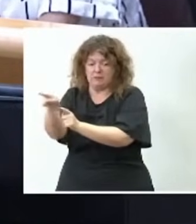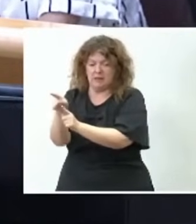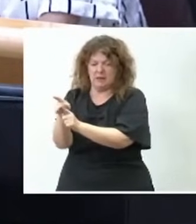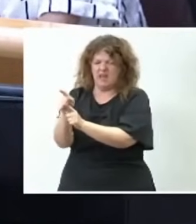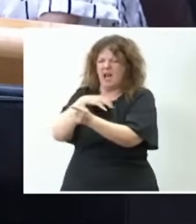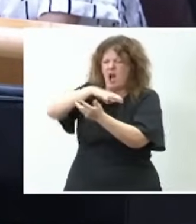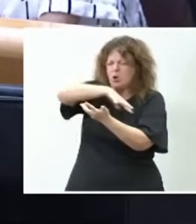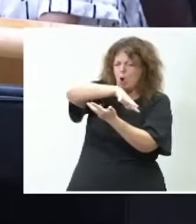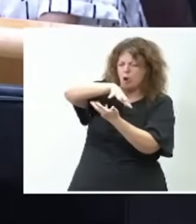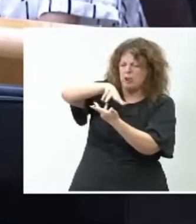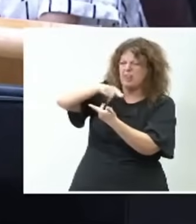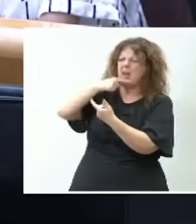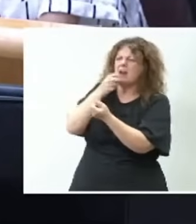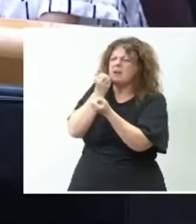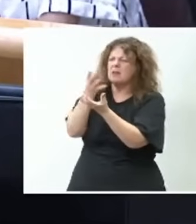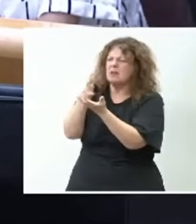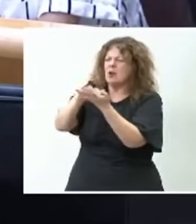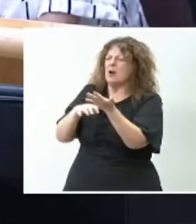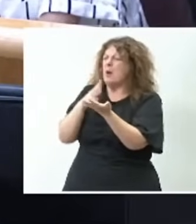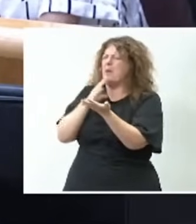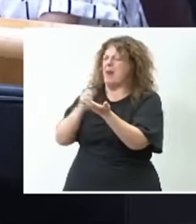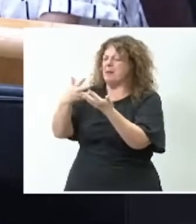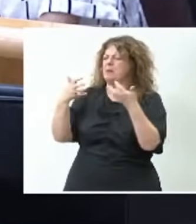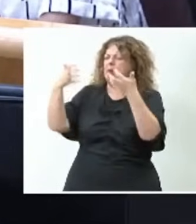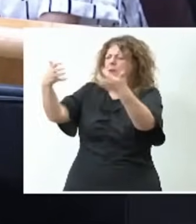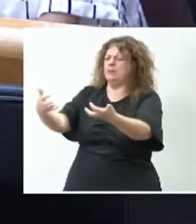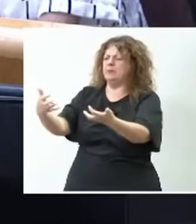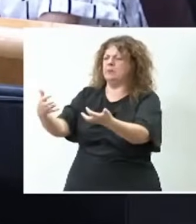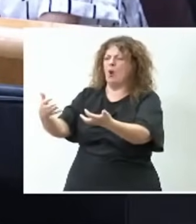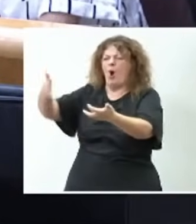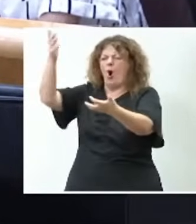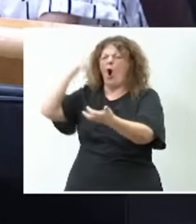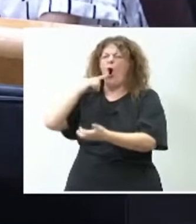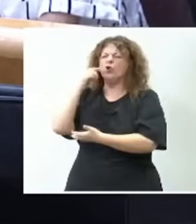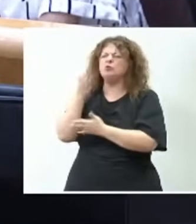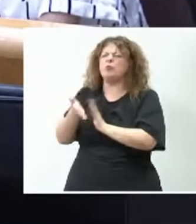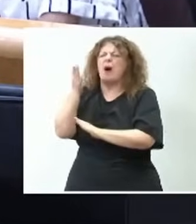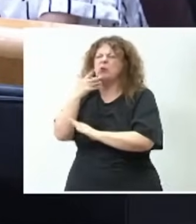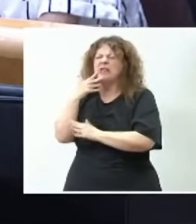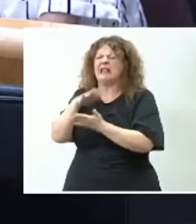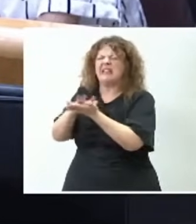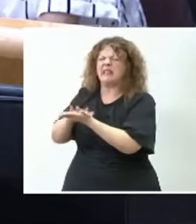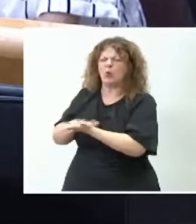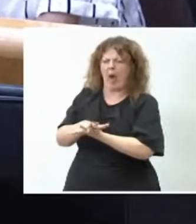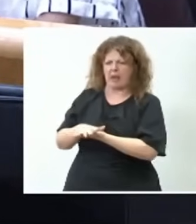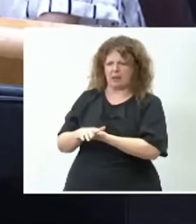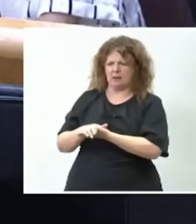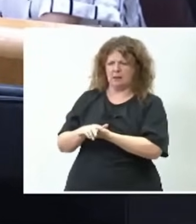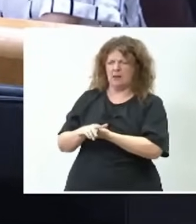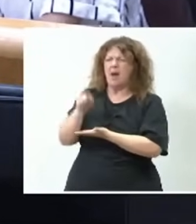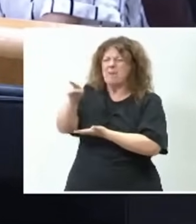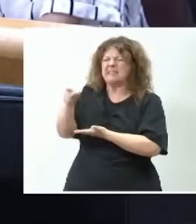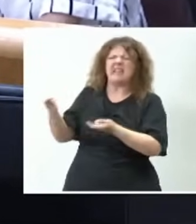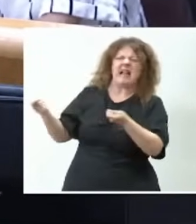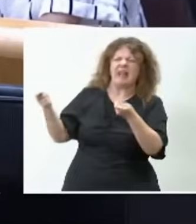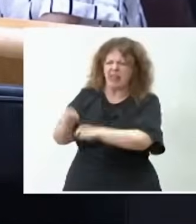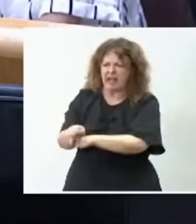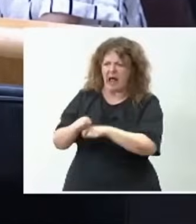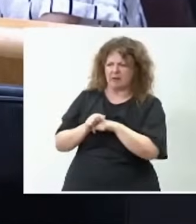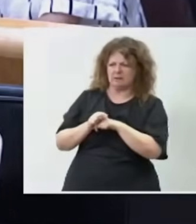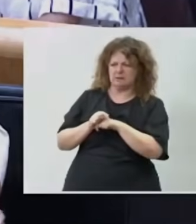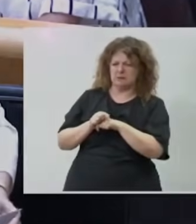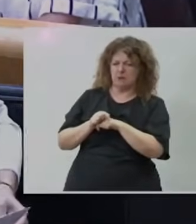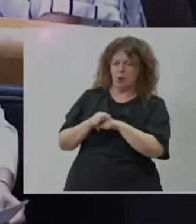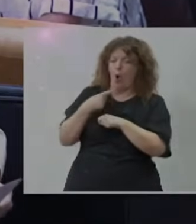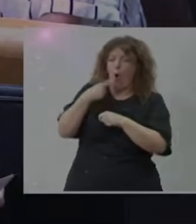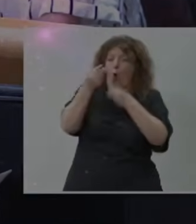una noticia, escribiera al Indezas como «Os vamos a triturar, vais a tener que cerrar»? Se refiere a las